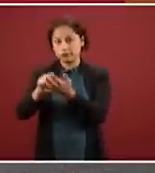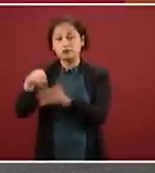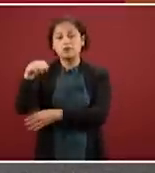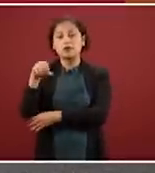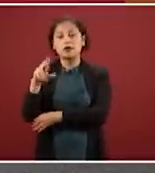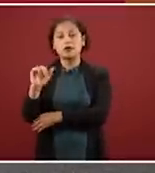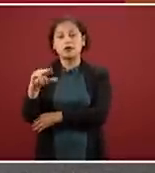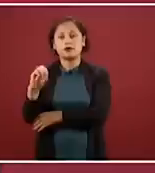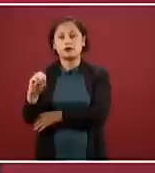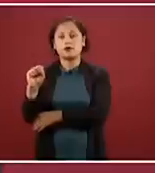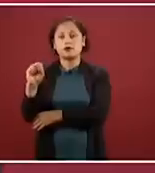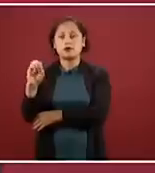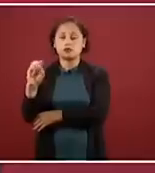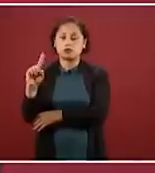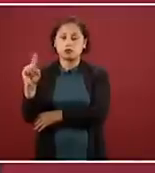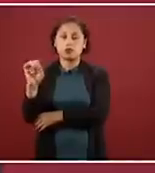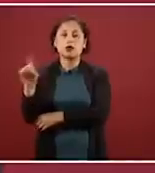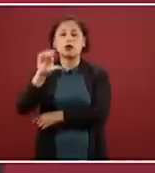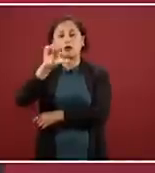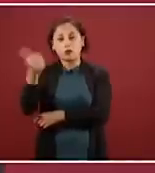Pedro Páramo,